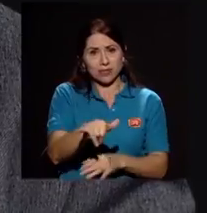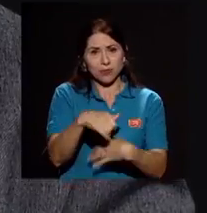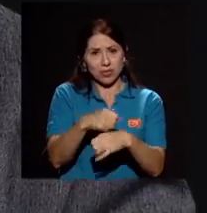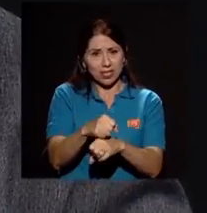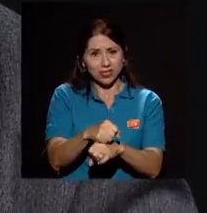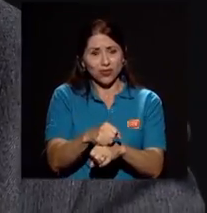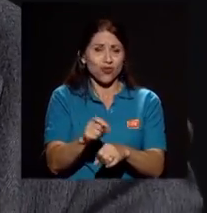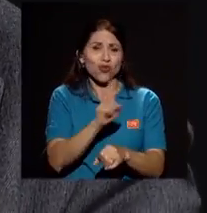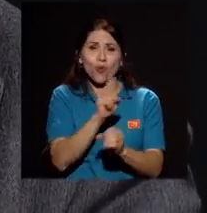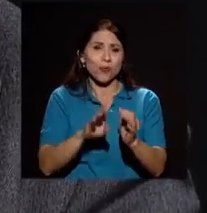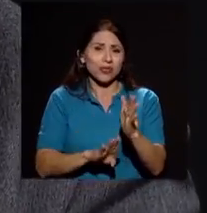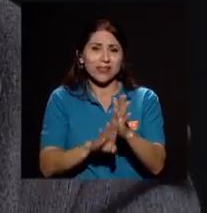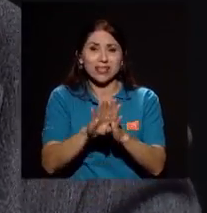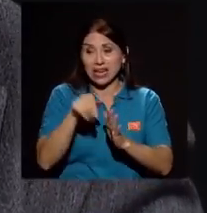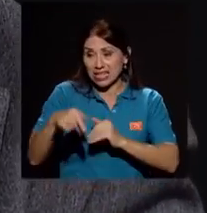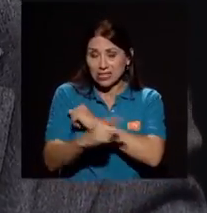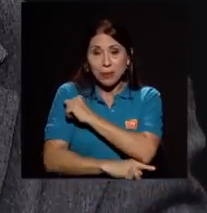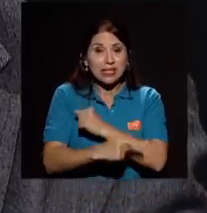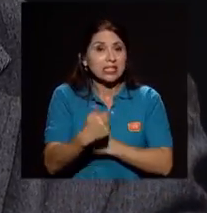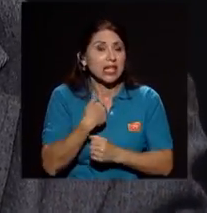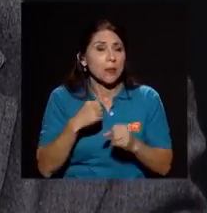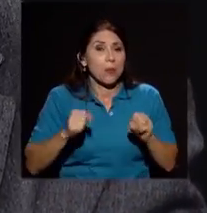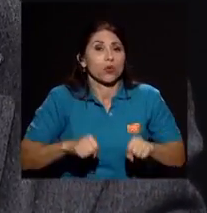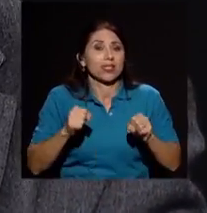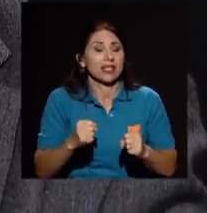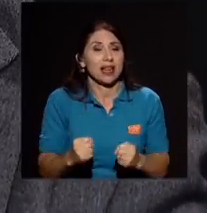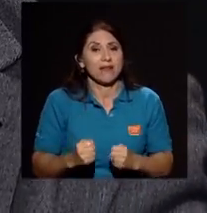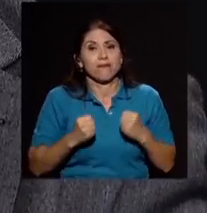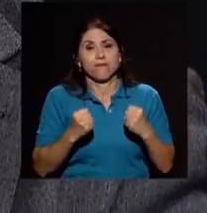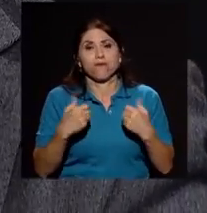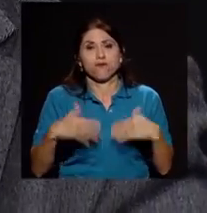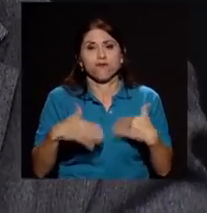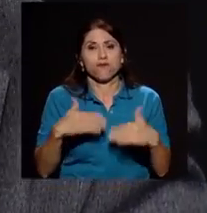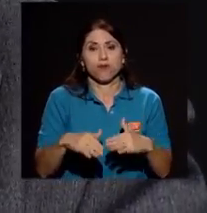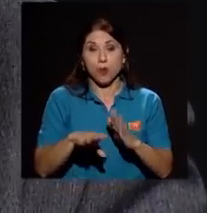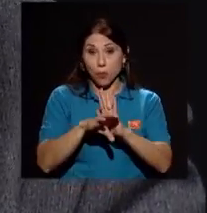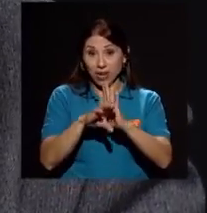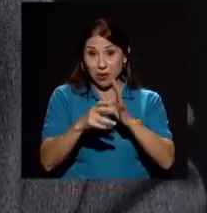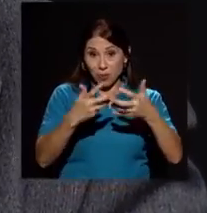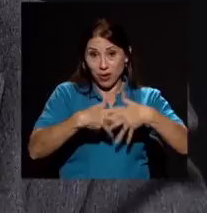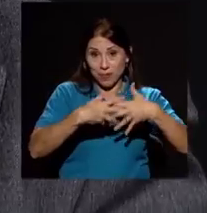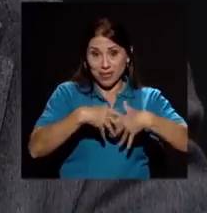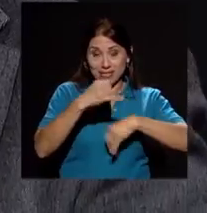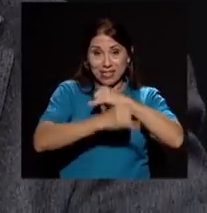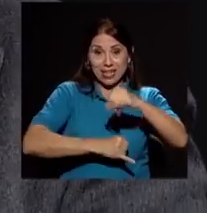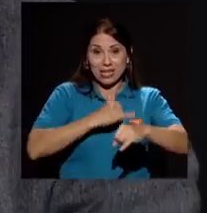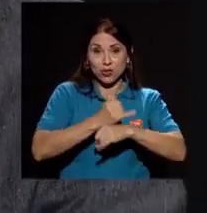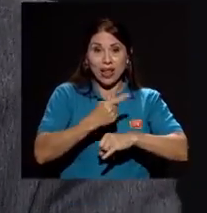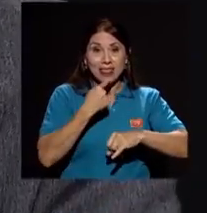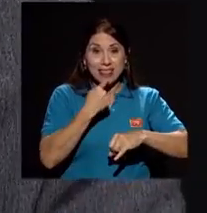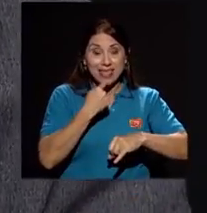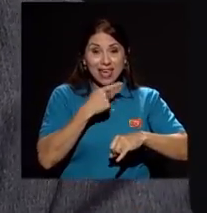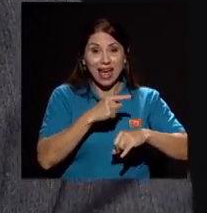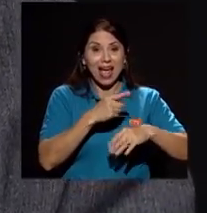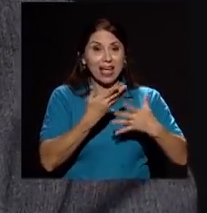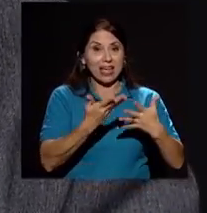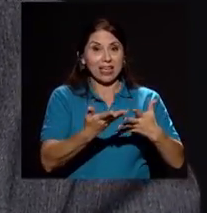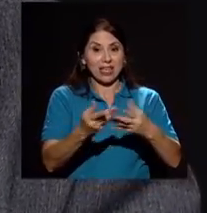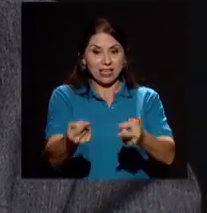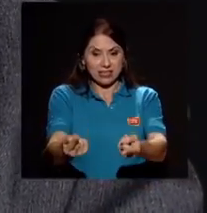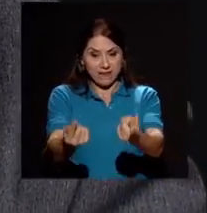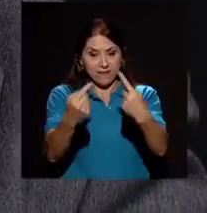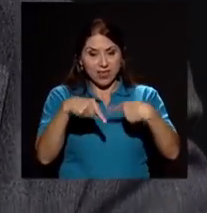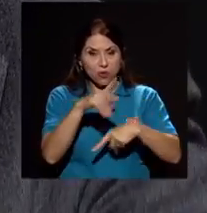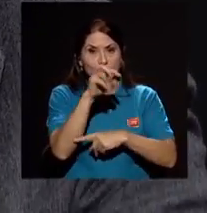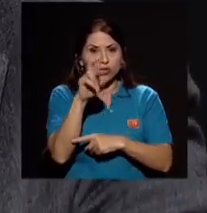altísimo potencial que una multinacional tipo interno diga que se movió a investigación y desarrollo en un país tan chiquitito como costa